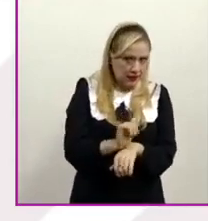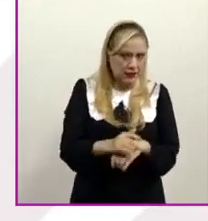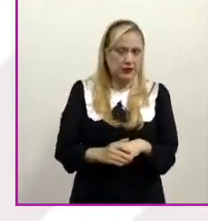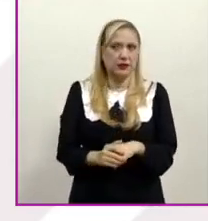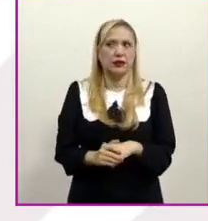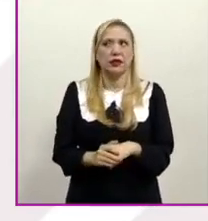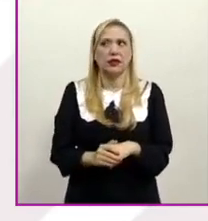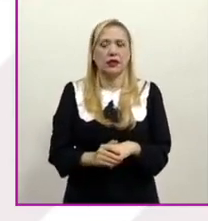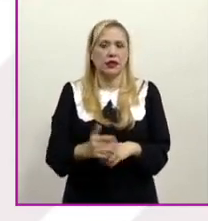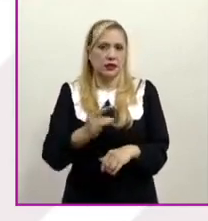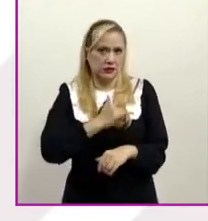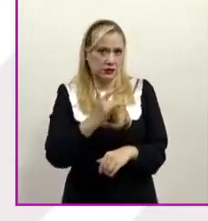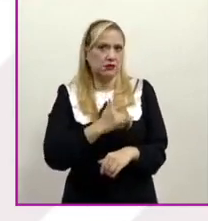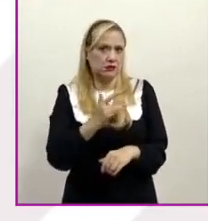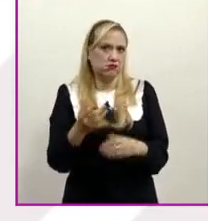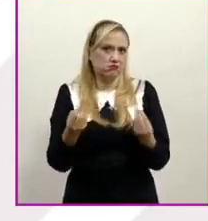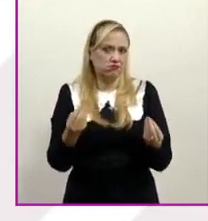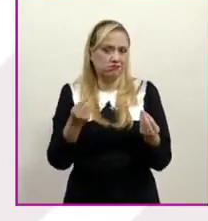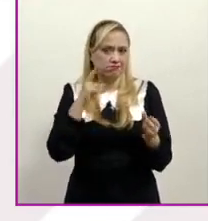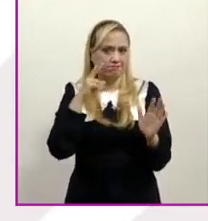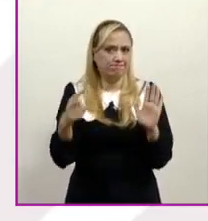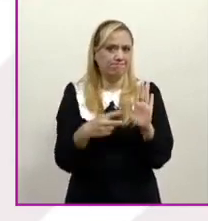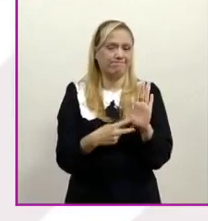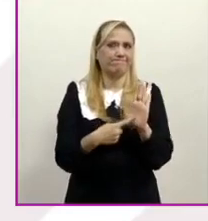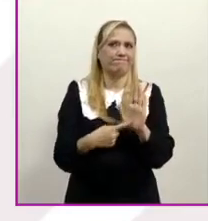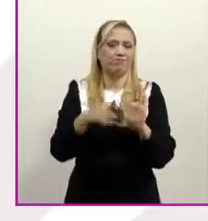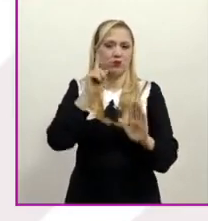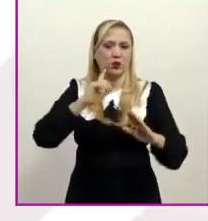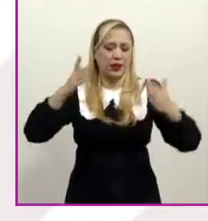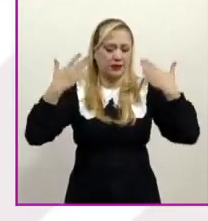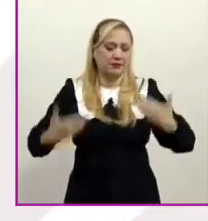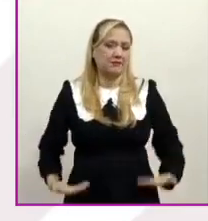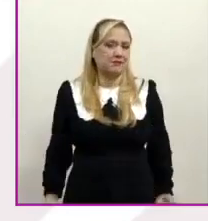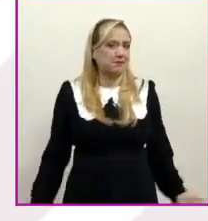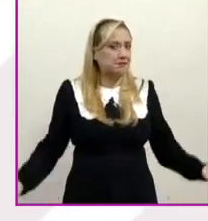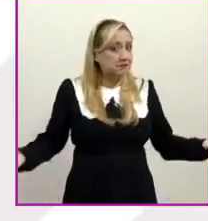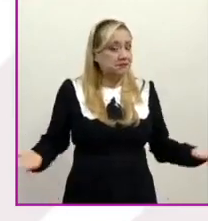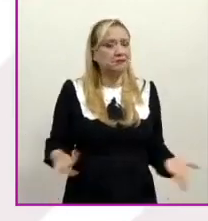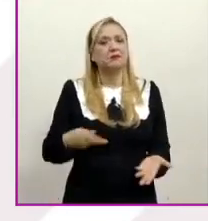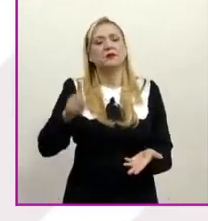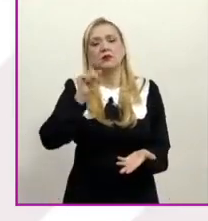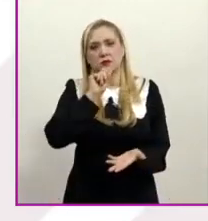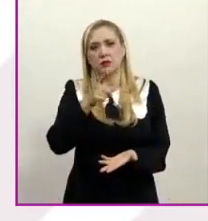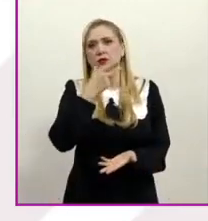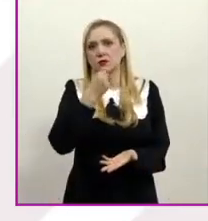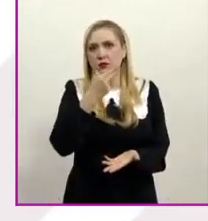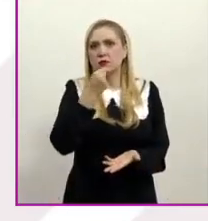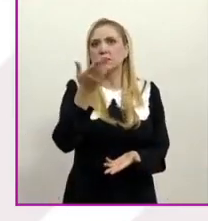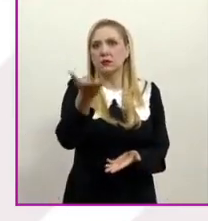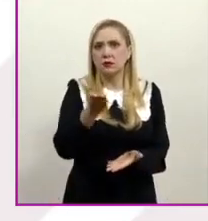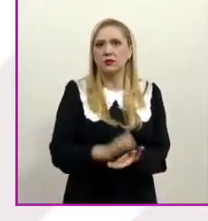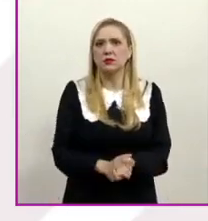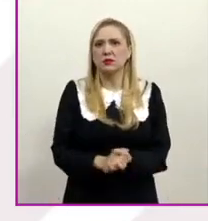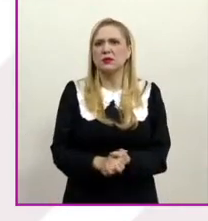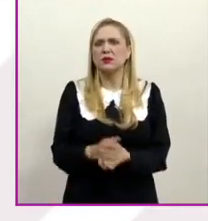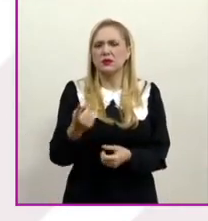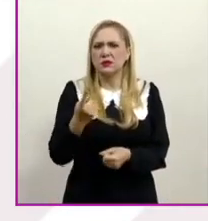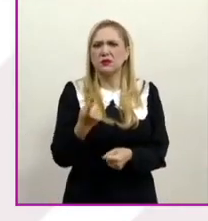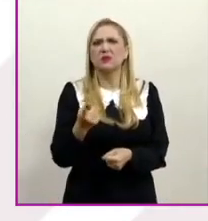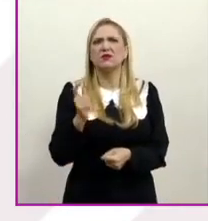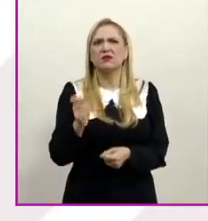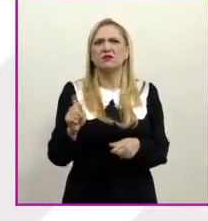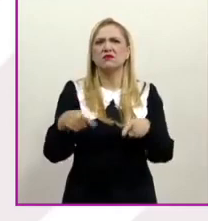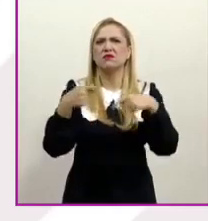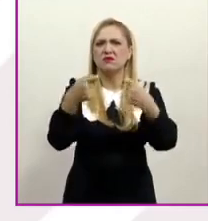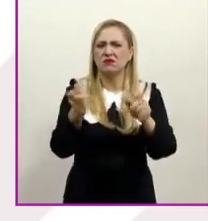y que es muchísimo más visible esta fiscalización de los cuerpos de las mujeres, pero que sin duda existe también con respecto a los hombres. ¿Qué